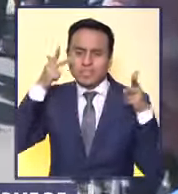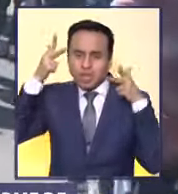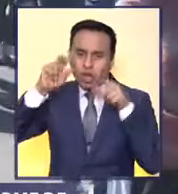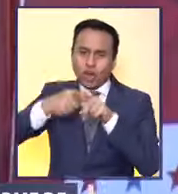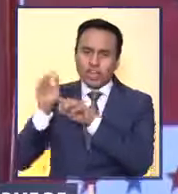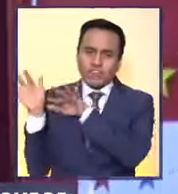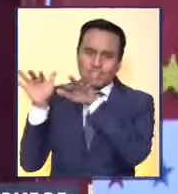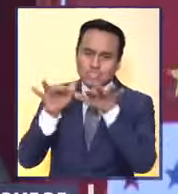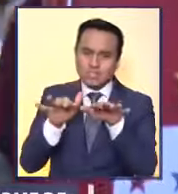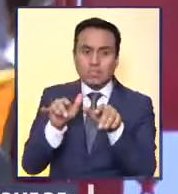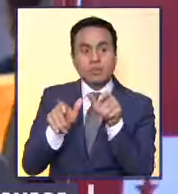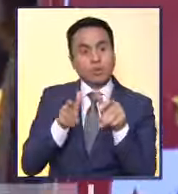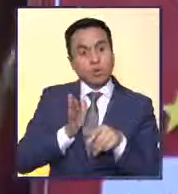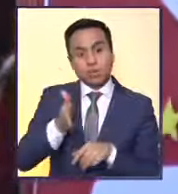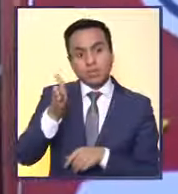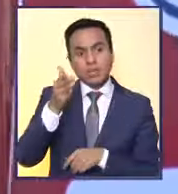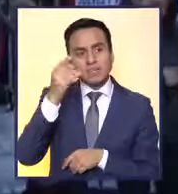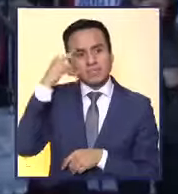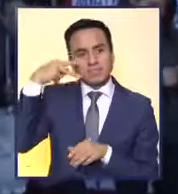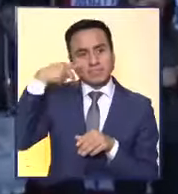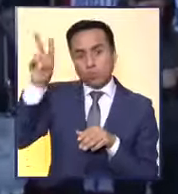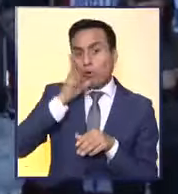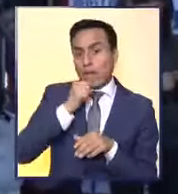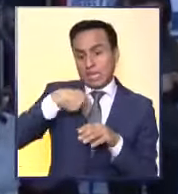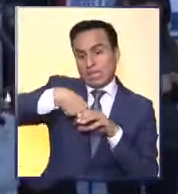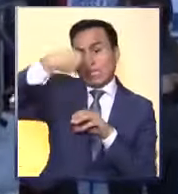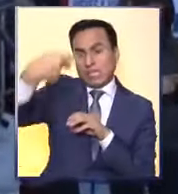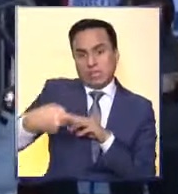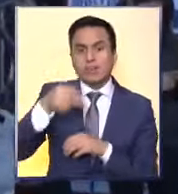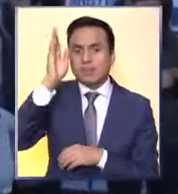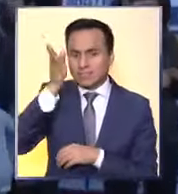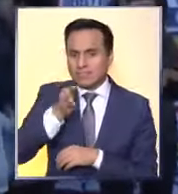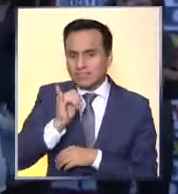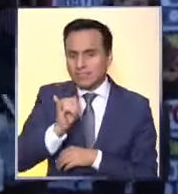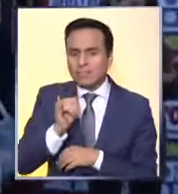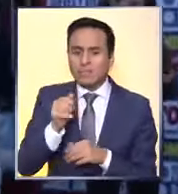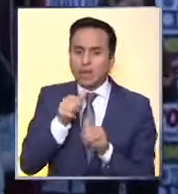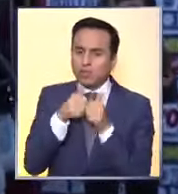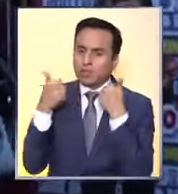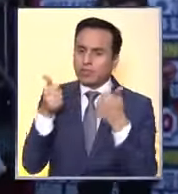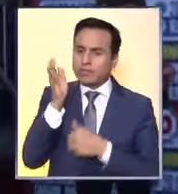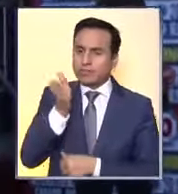show continúa, aunque sin el acto del hombre bala, que fue cancelado por las autoridades.